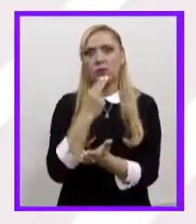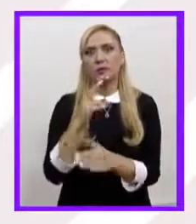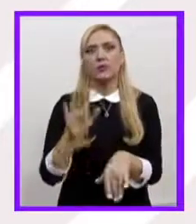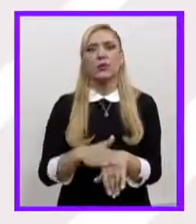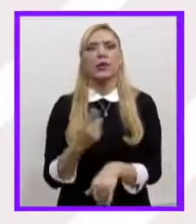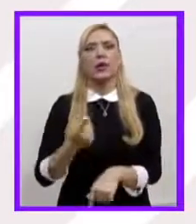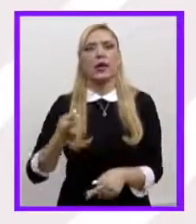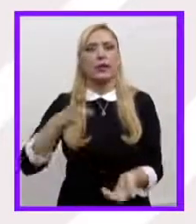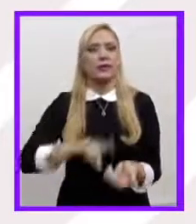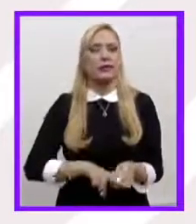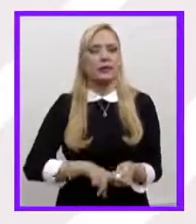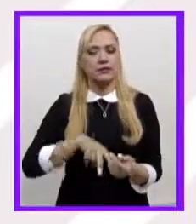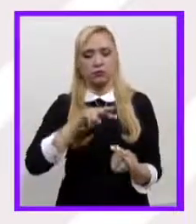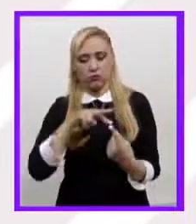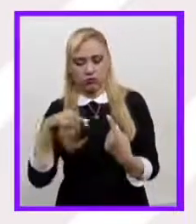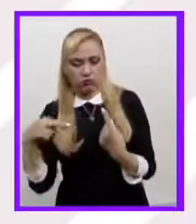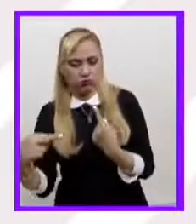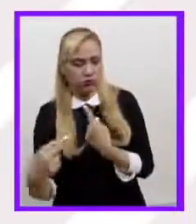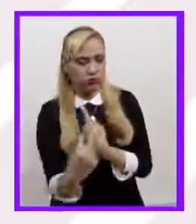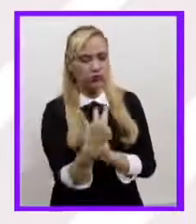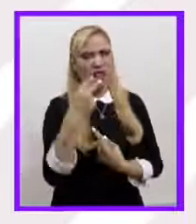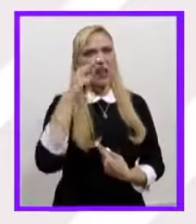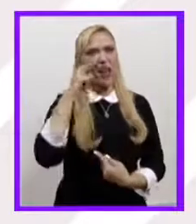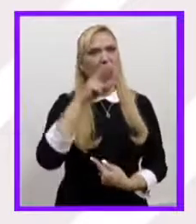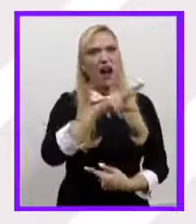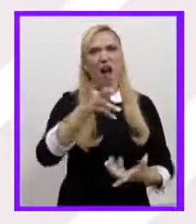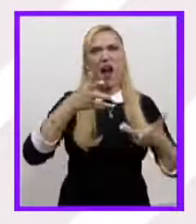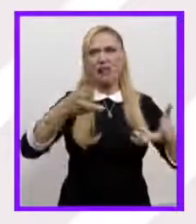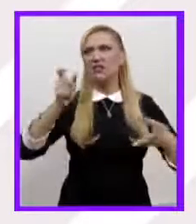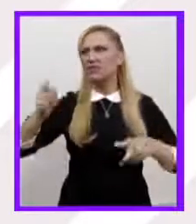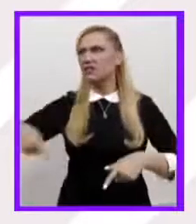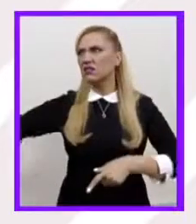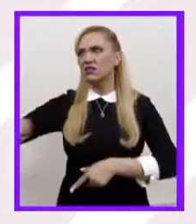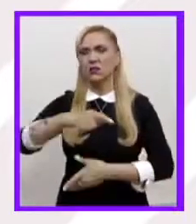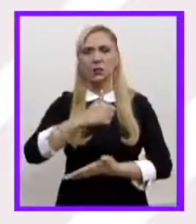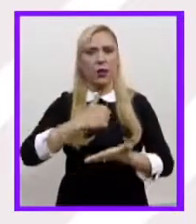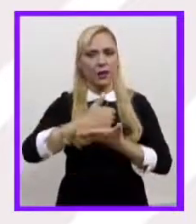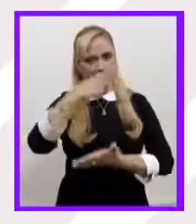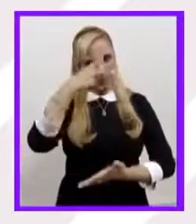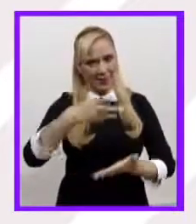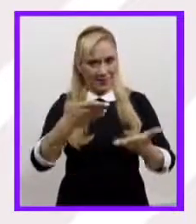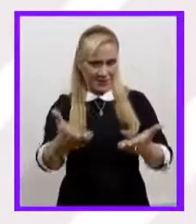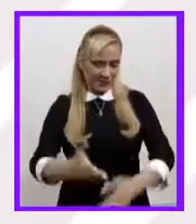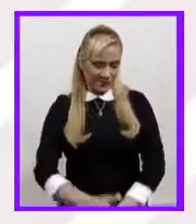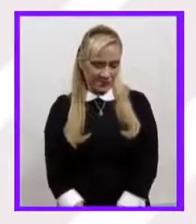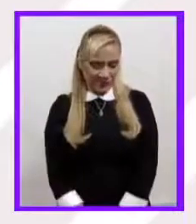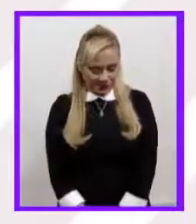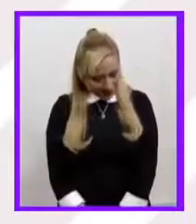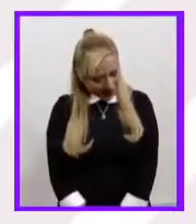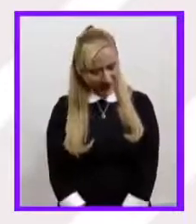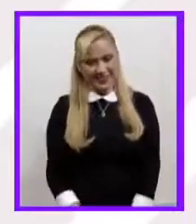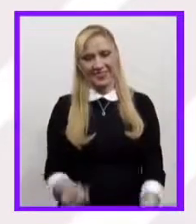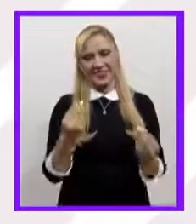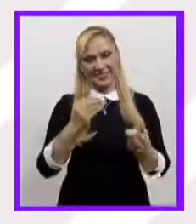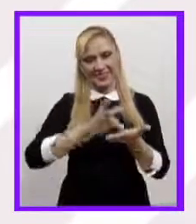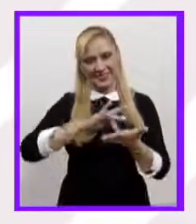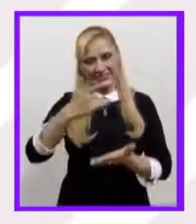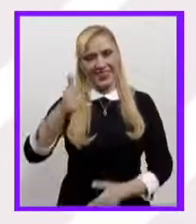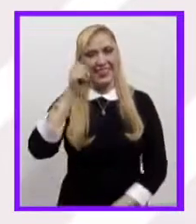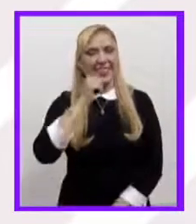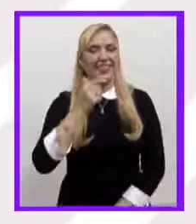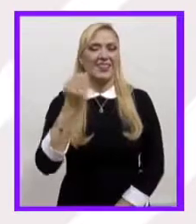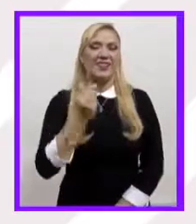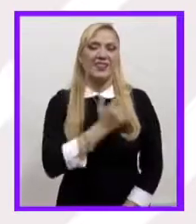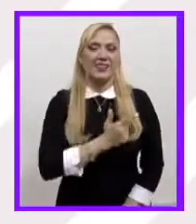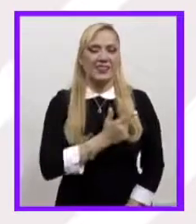una mirada, digamos, de qué es lo que estamos viendo en las calles de la Ciudad de México. Adelante, por favor. Muchas gracias, Geraldina. Siempre me da gusto